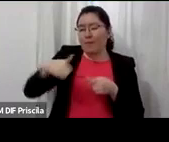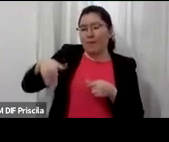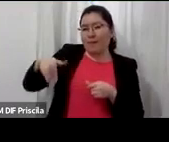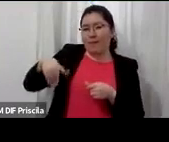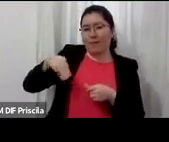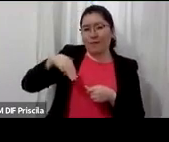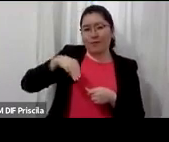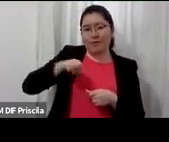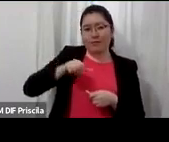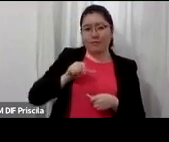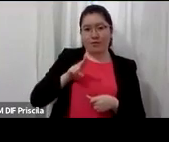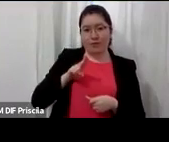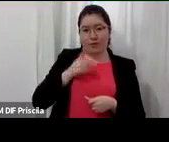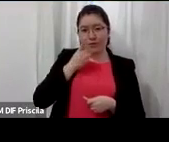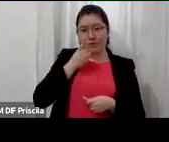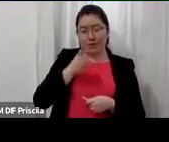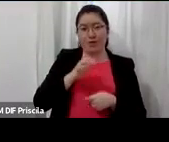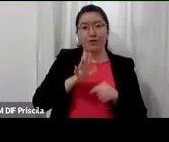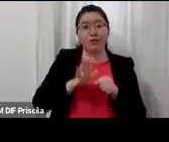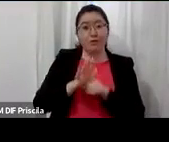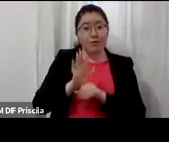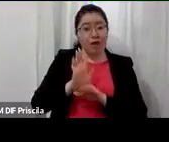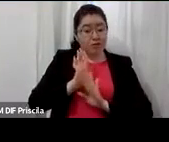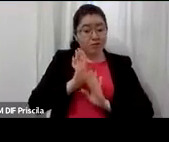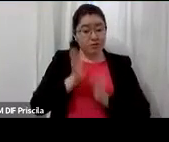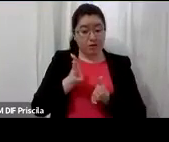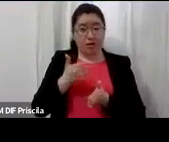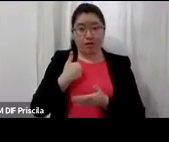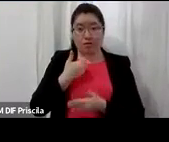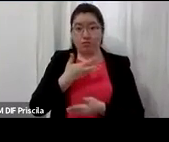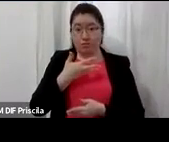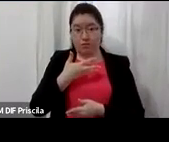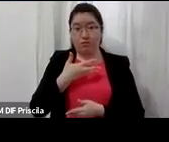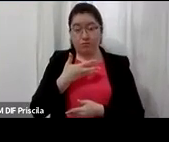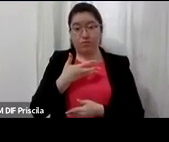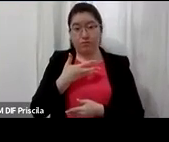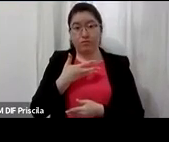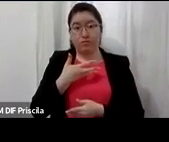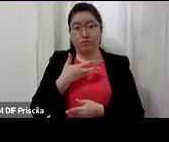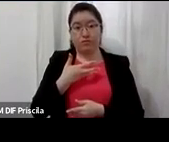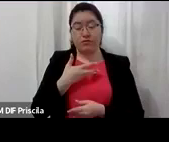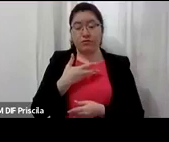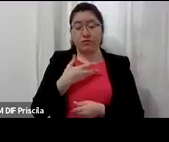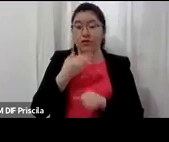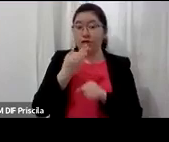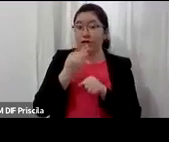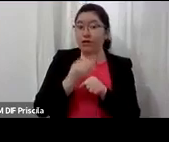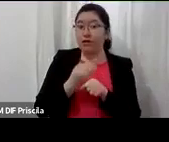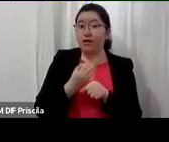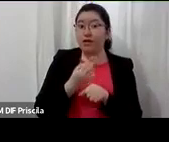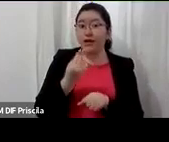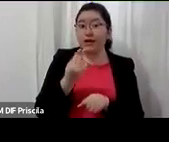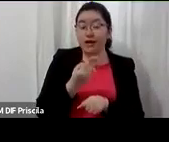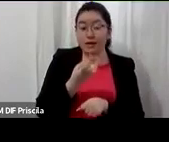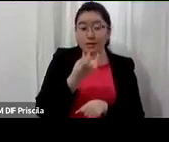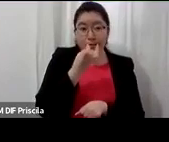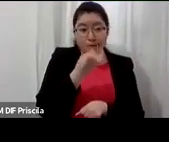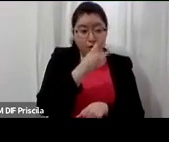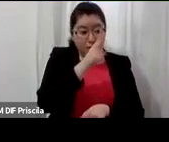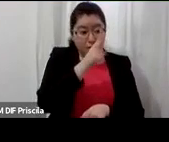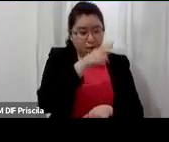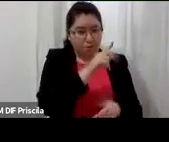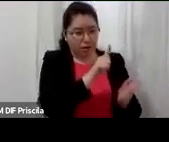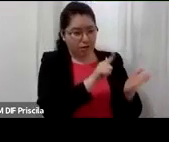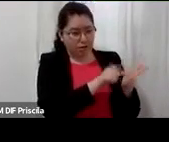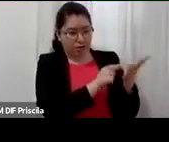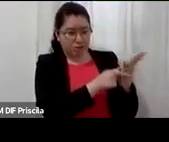de ya está puesto en letra, ahora hay que hacerlo que funcione en la realidad, ¿no?